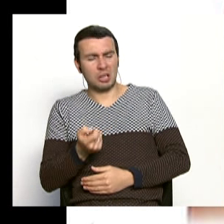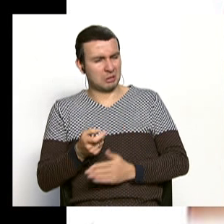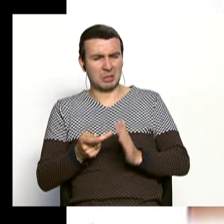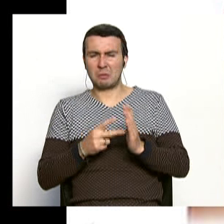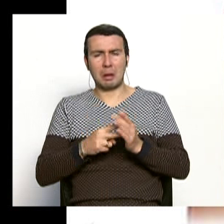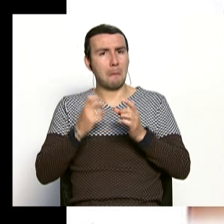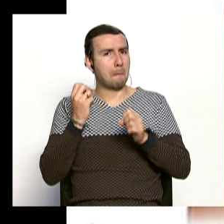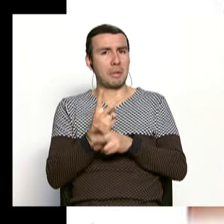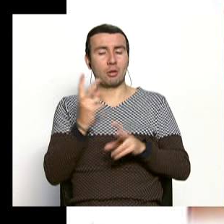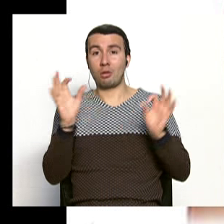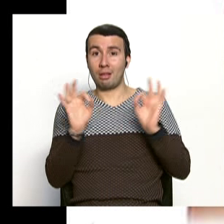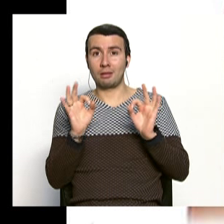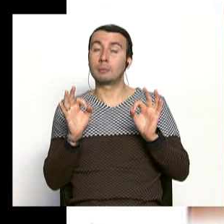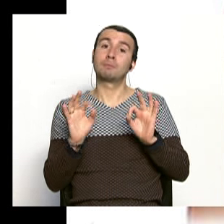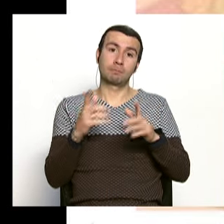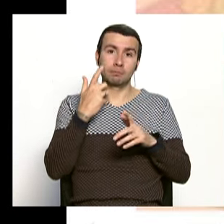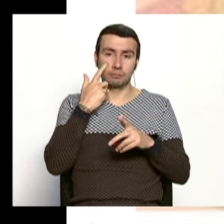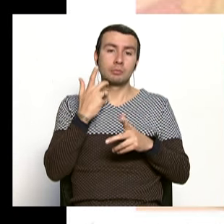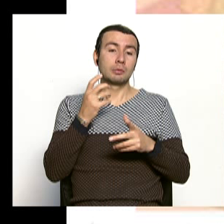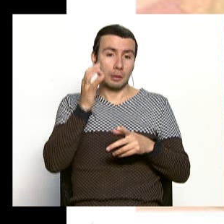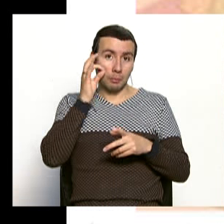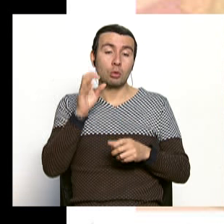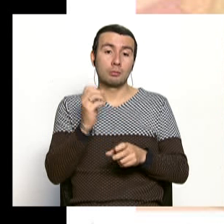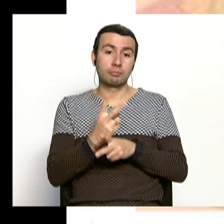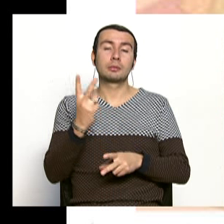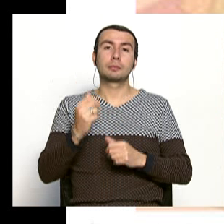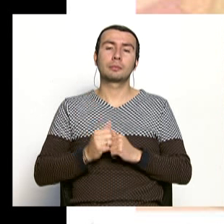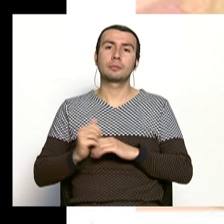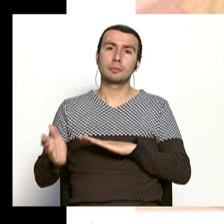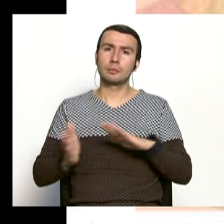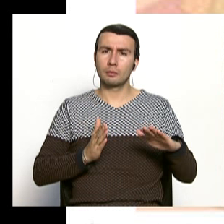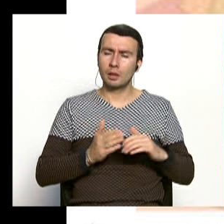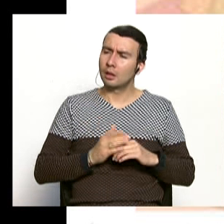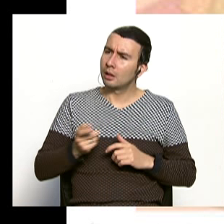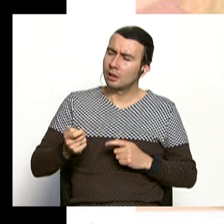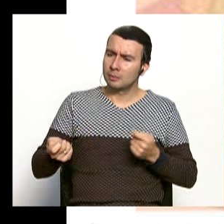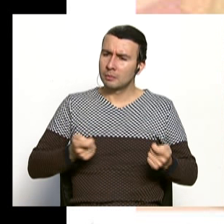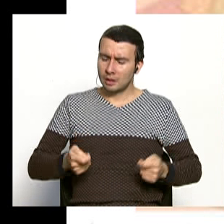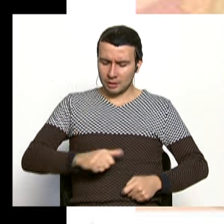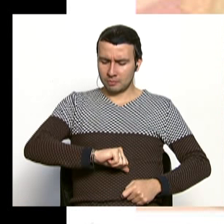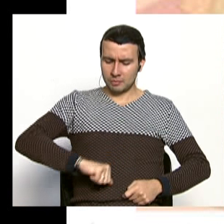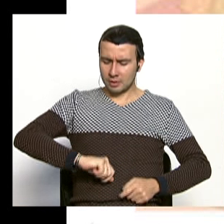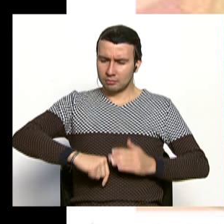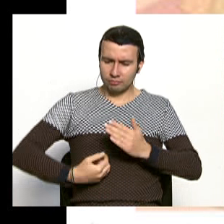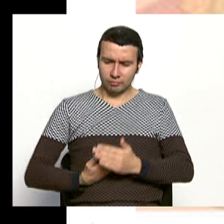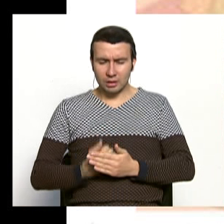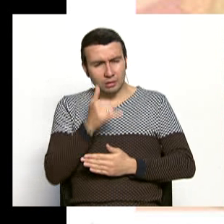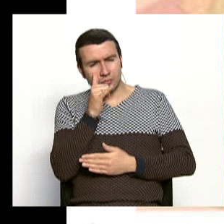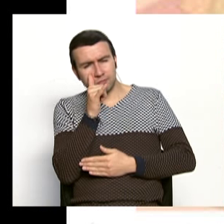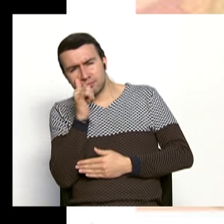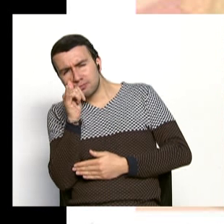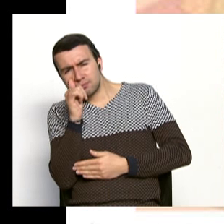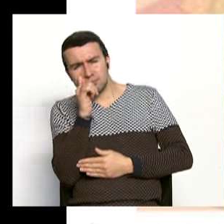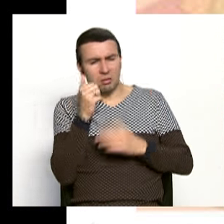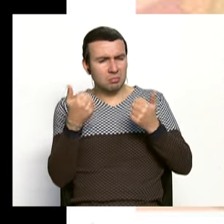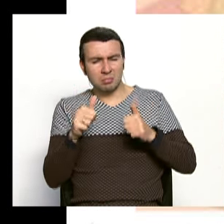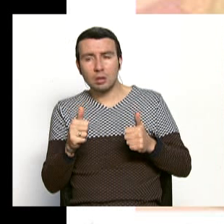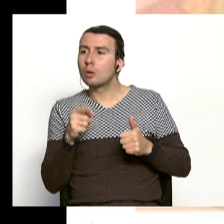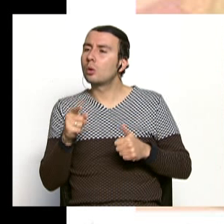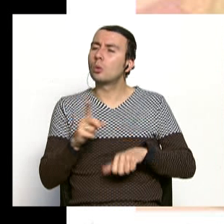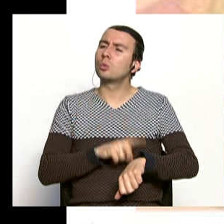incisiones no vayan a tener complicaciones como como método diagnóstico Cuánto dura un procedimiento Sí el la la parasca